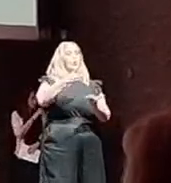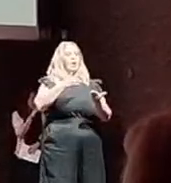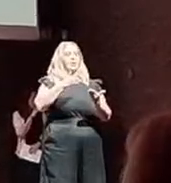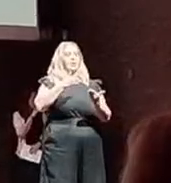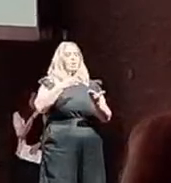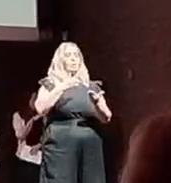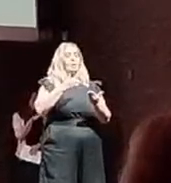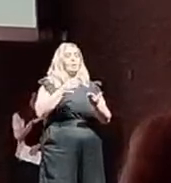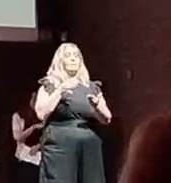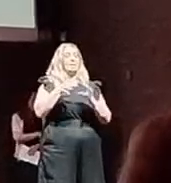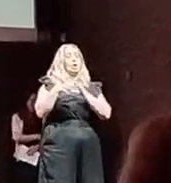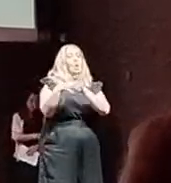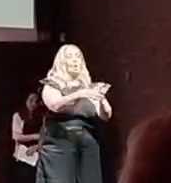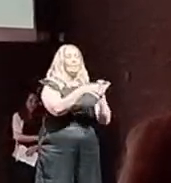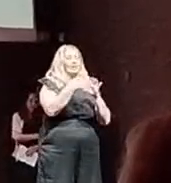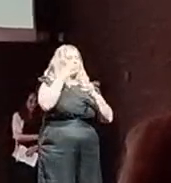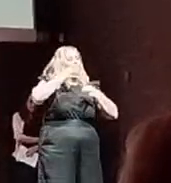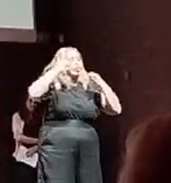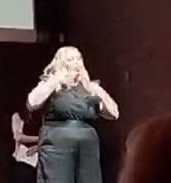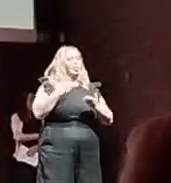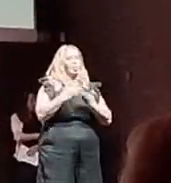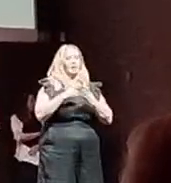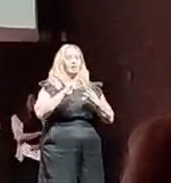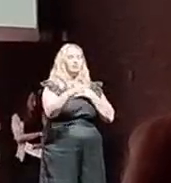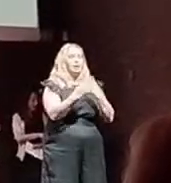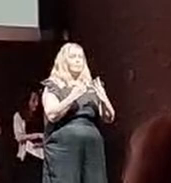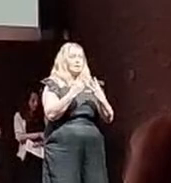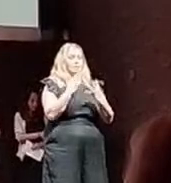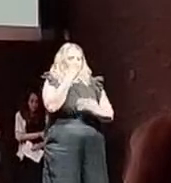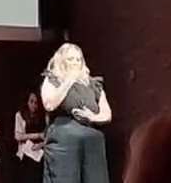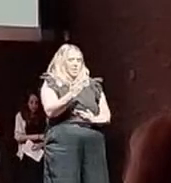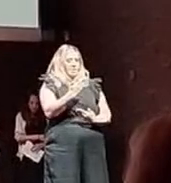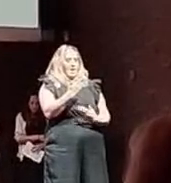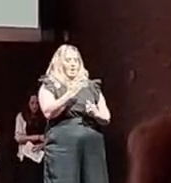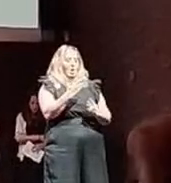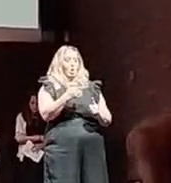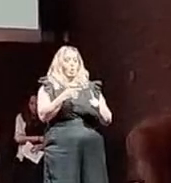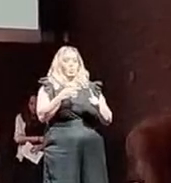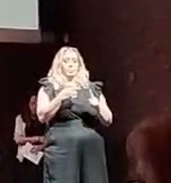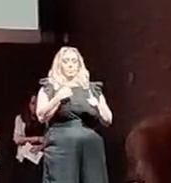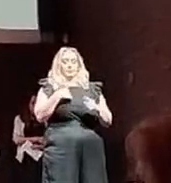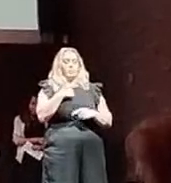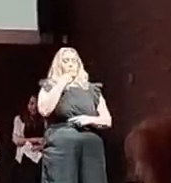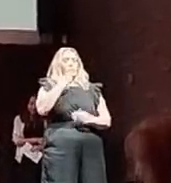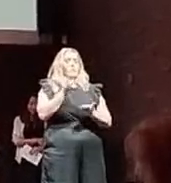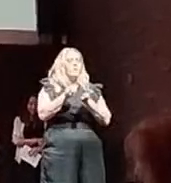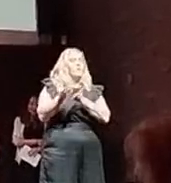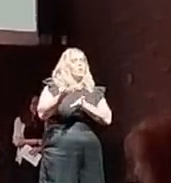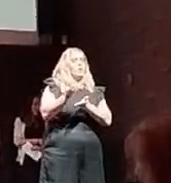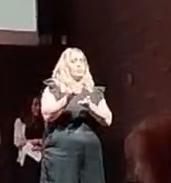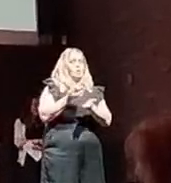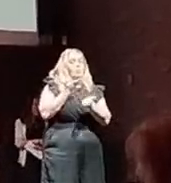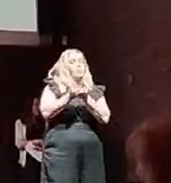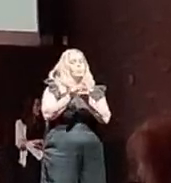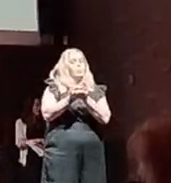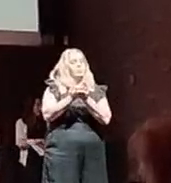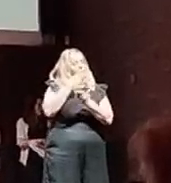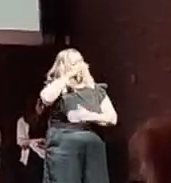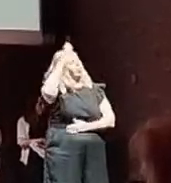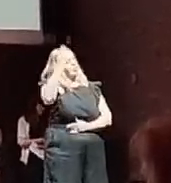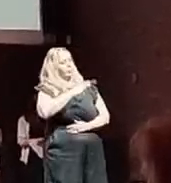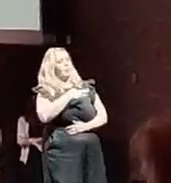y cooperación genuina, transparente y sincera, en la que nuestras voces y propuestas